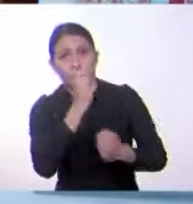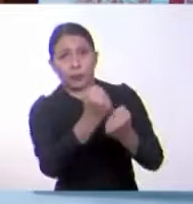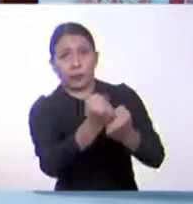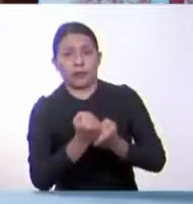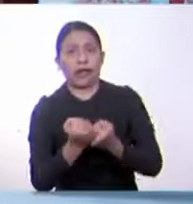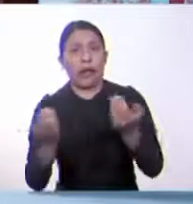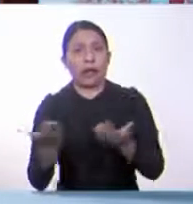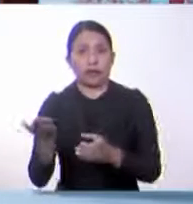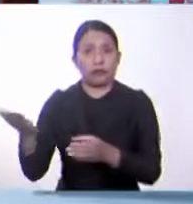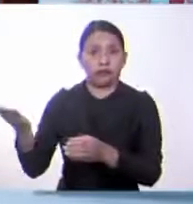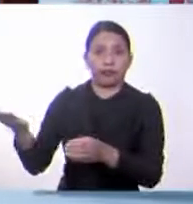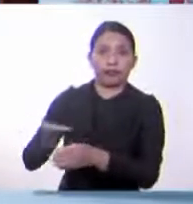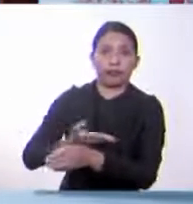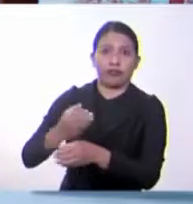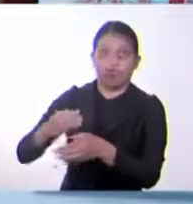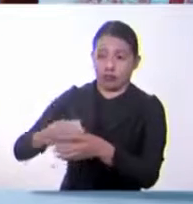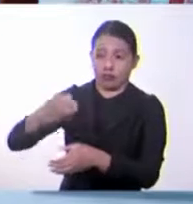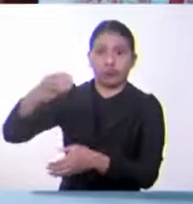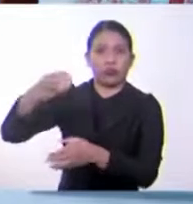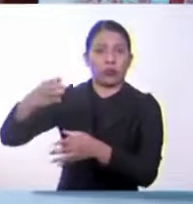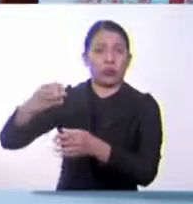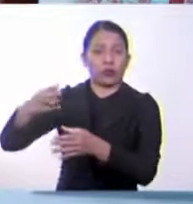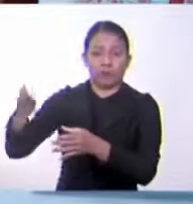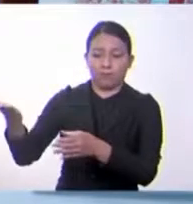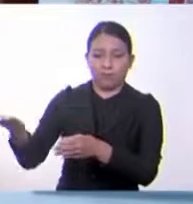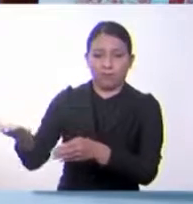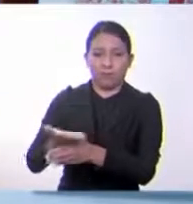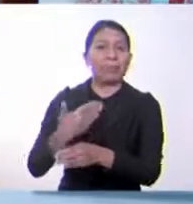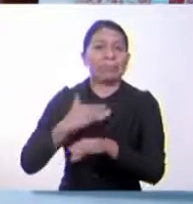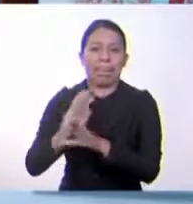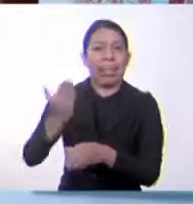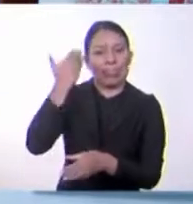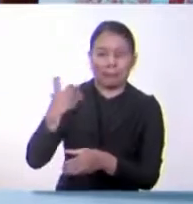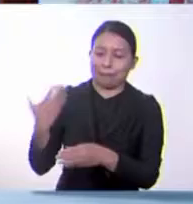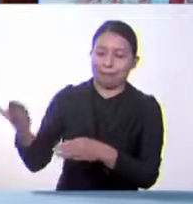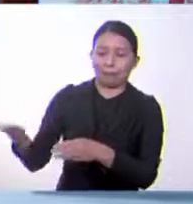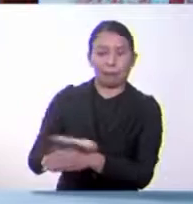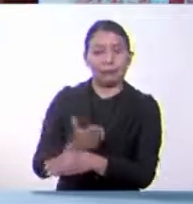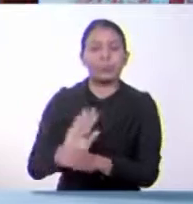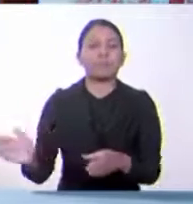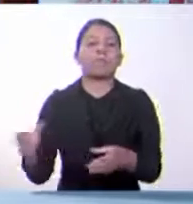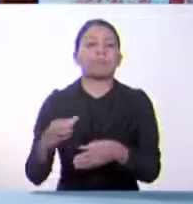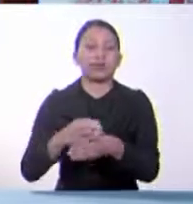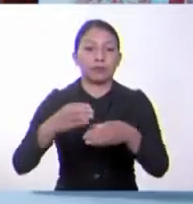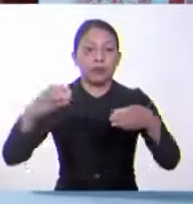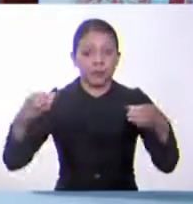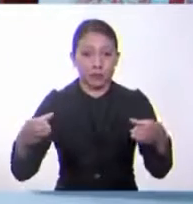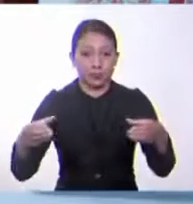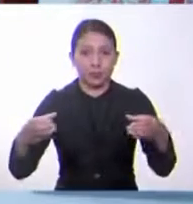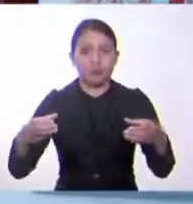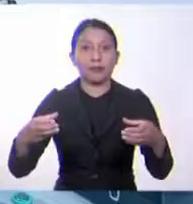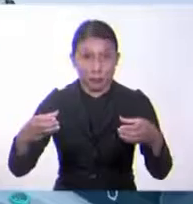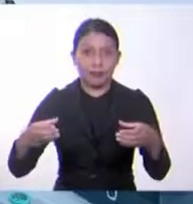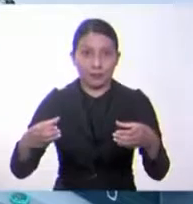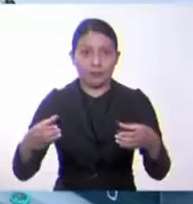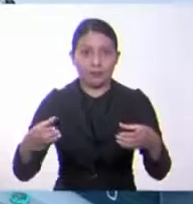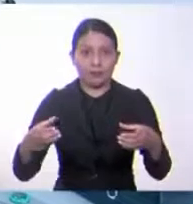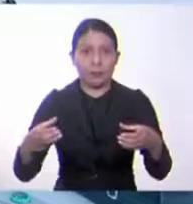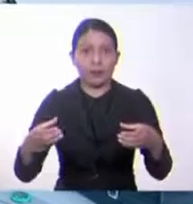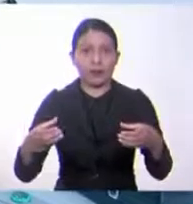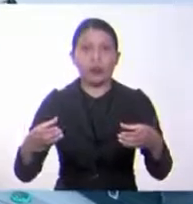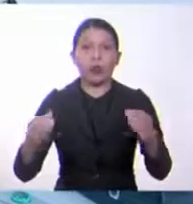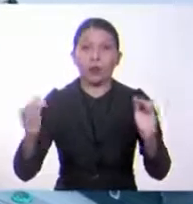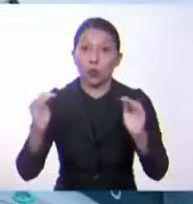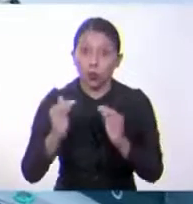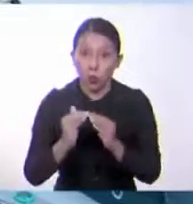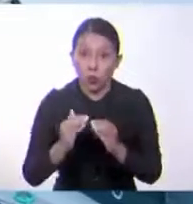el corte de la botella. Yo ya tengo mi botella cortada. Ahora que ya tienes la botella cortada, también con la